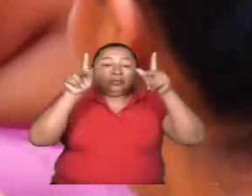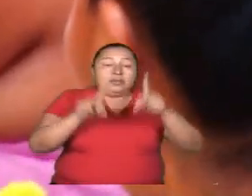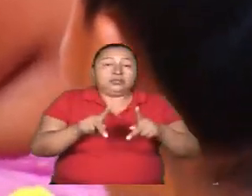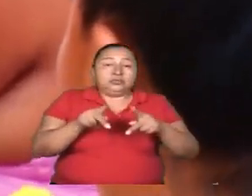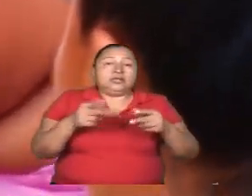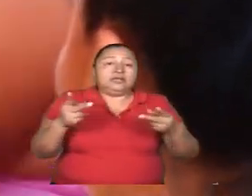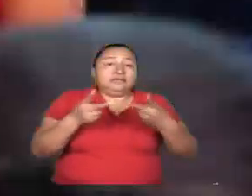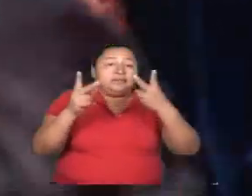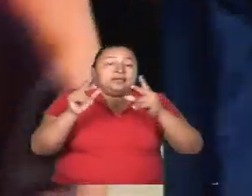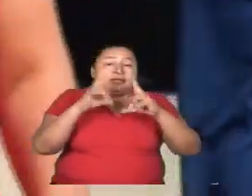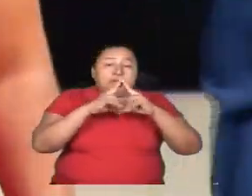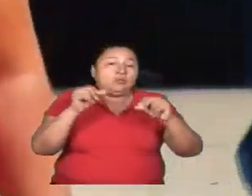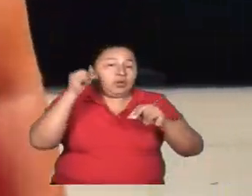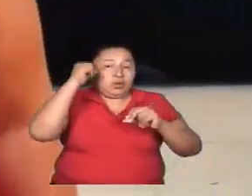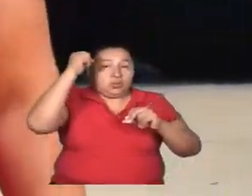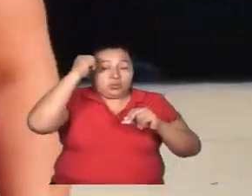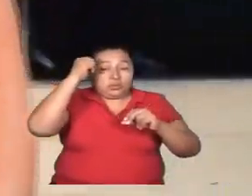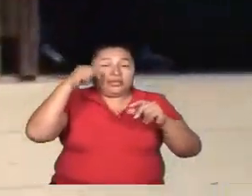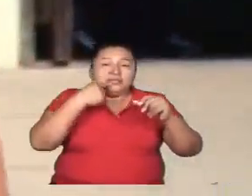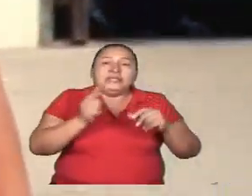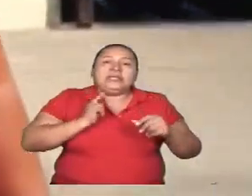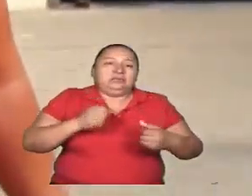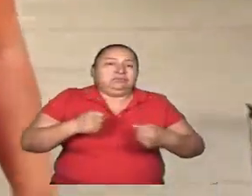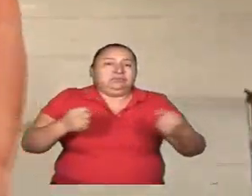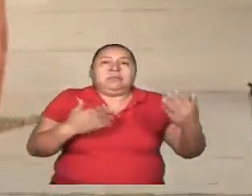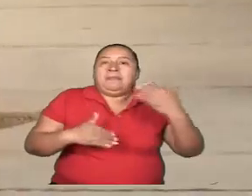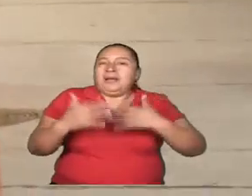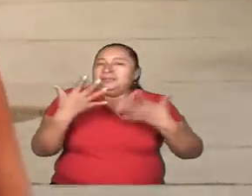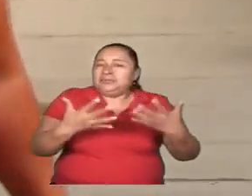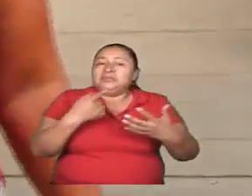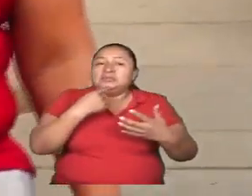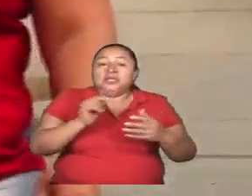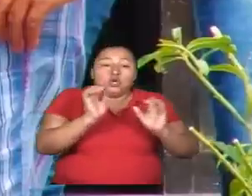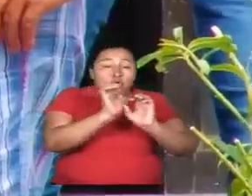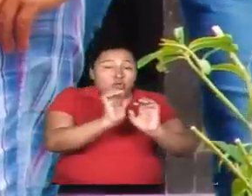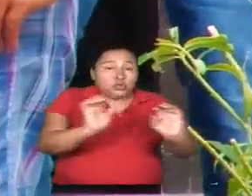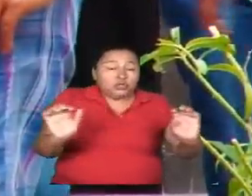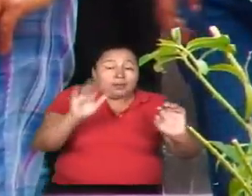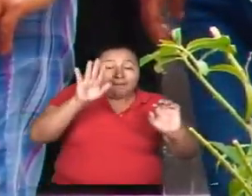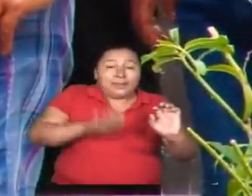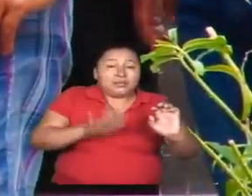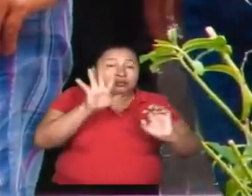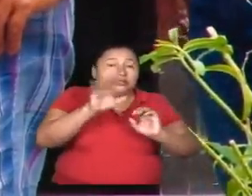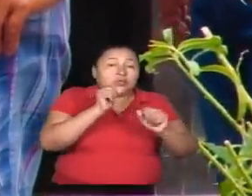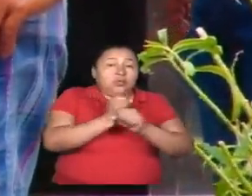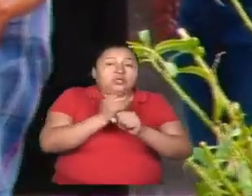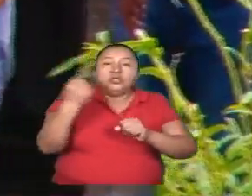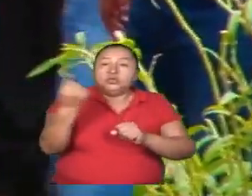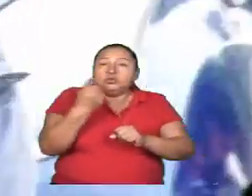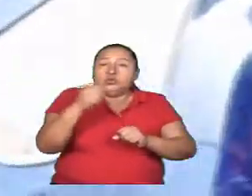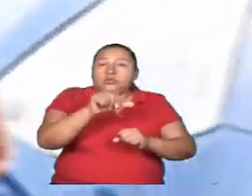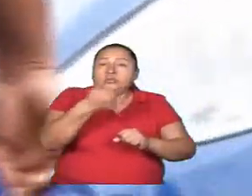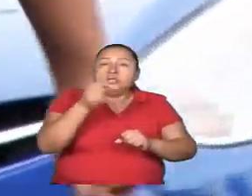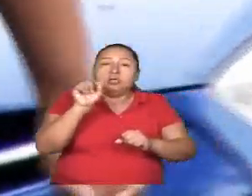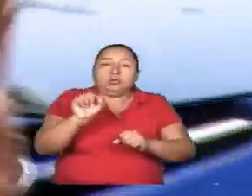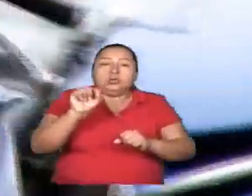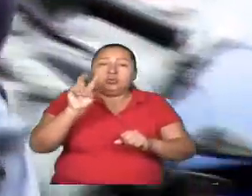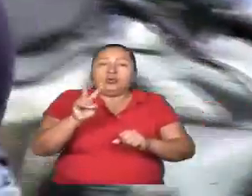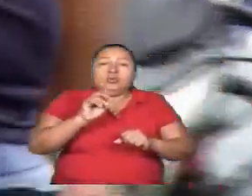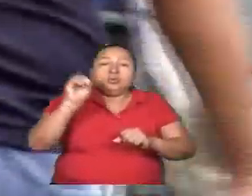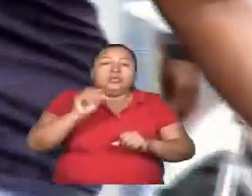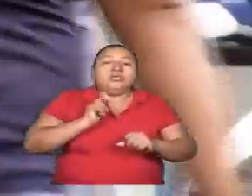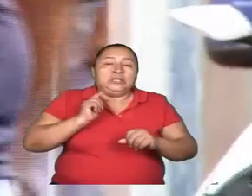adulta en Nicaragua padece sobrepeso, mientras en los niños menores de 5 años solo el 6.2% sufre